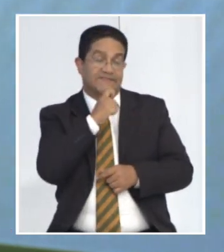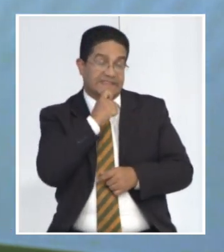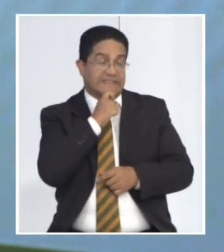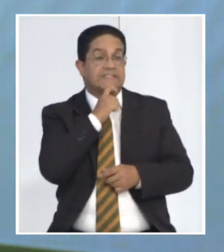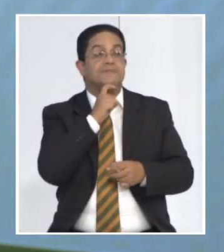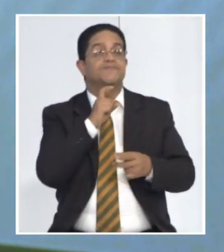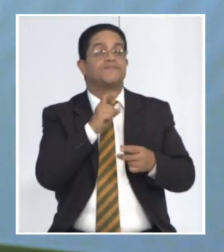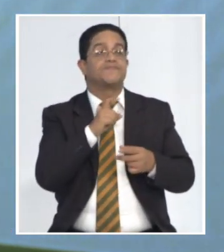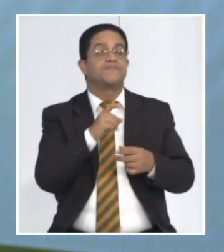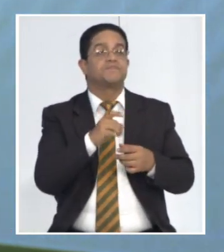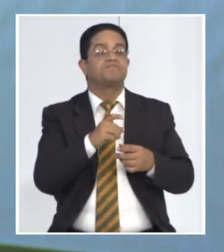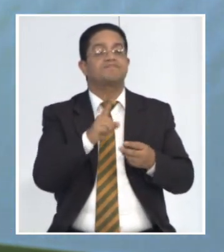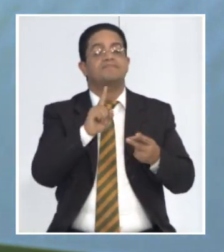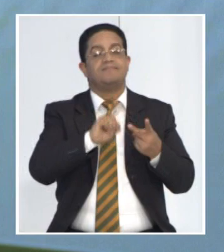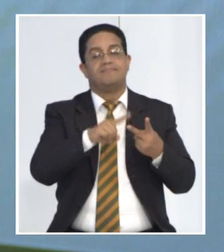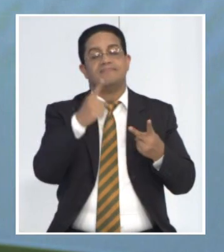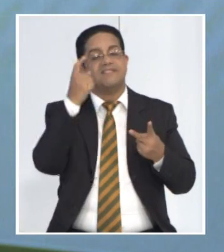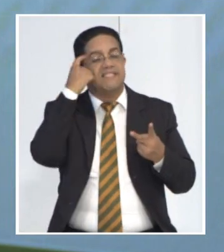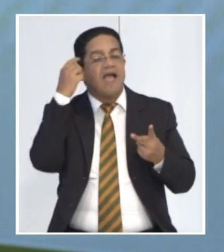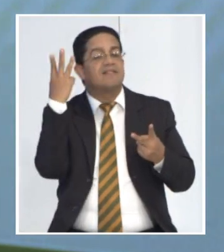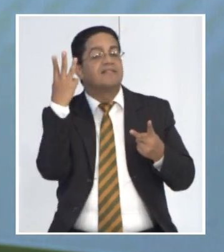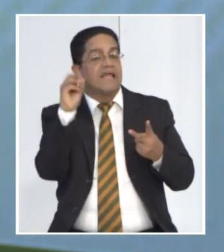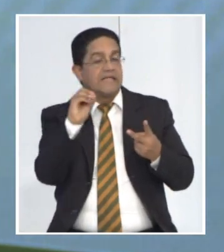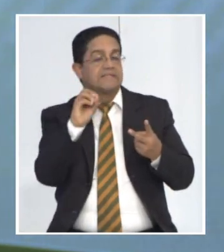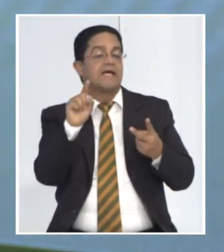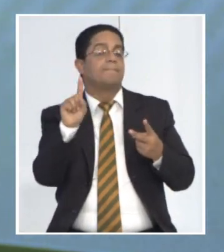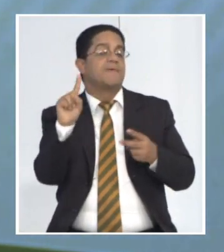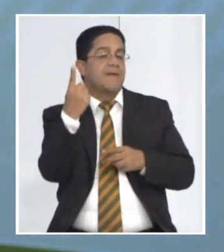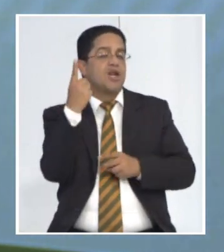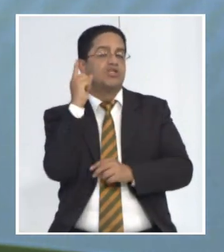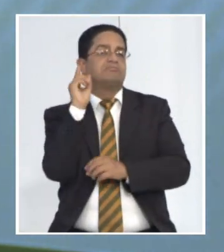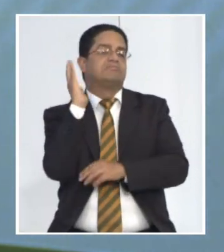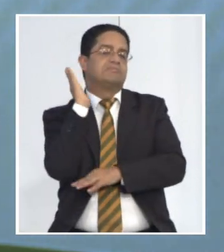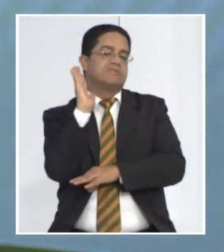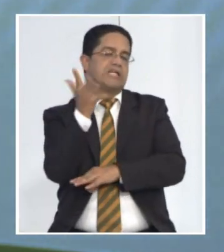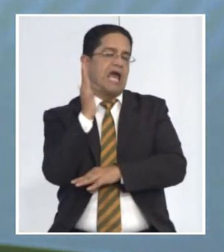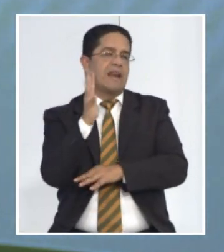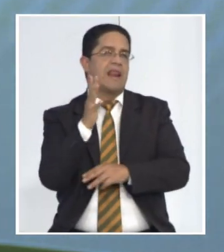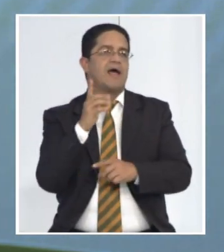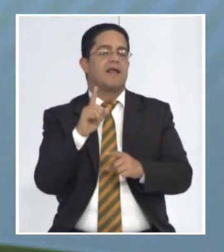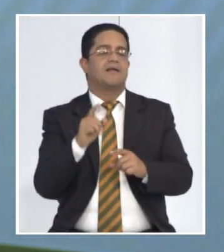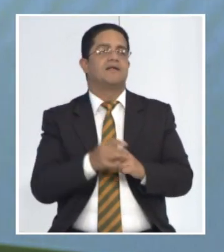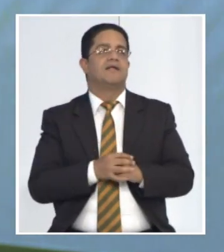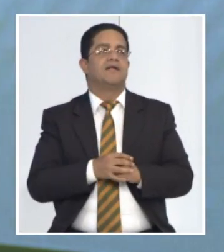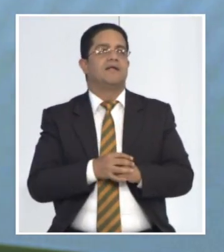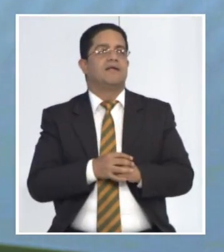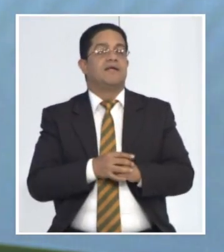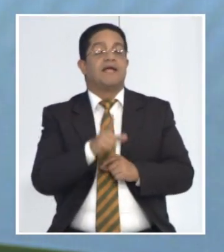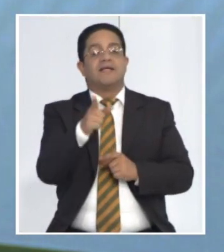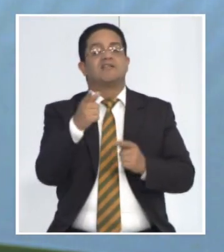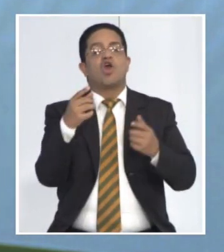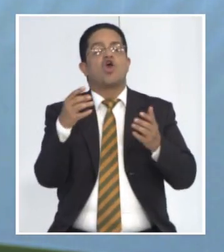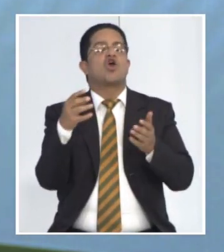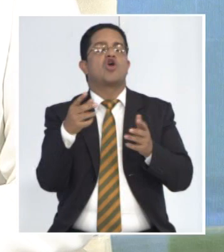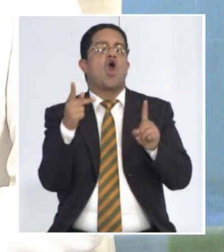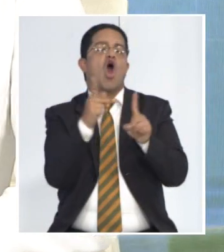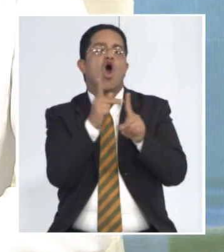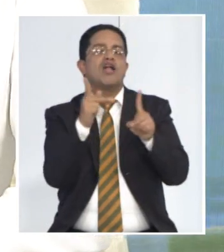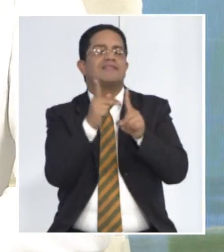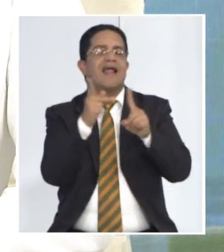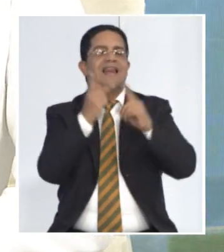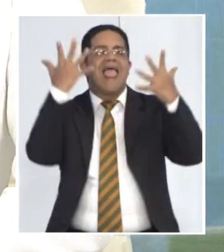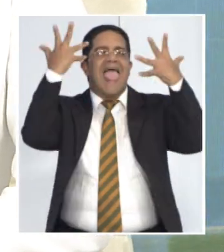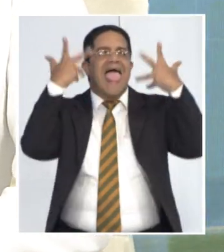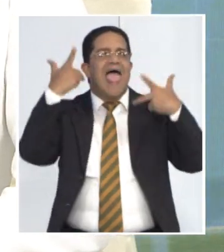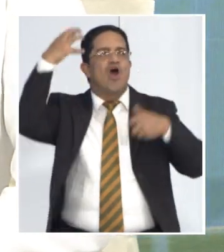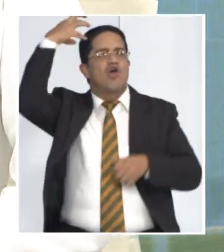Y luego el 30 y primero son las charlas, el congreso propiamente dicho, en el Hotel Eurobuilding. Justamente